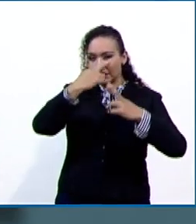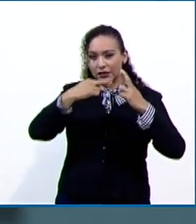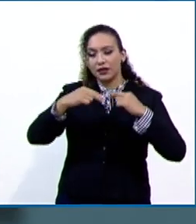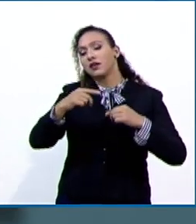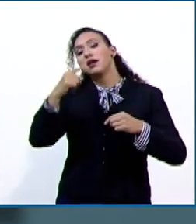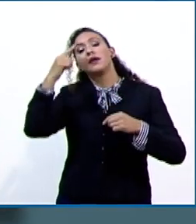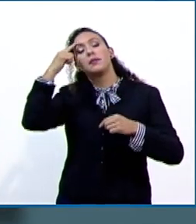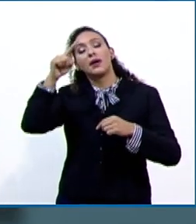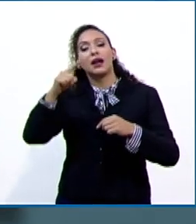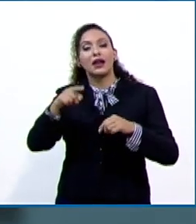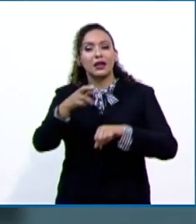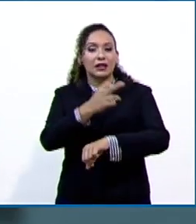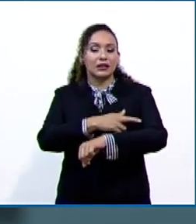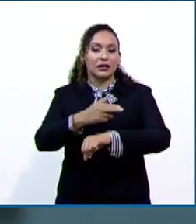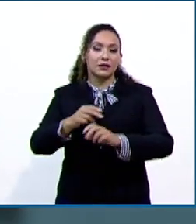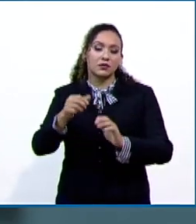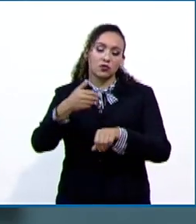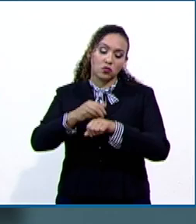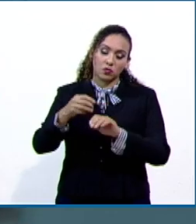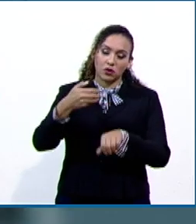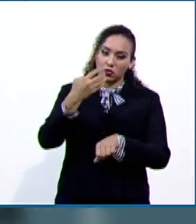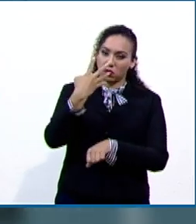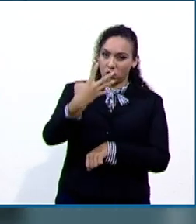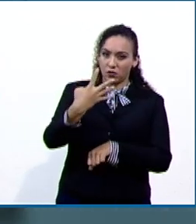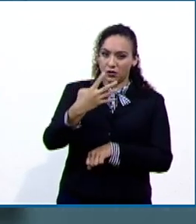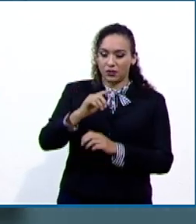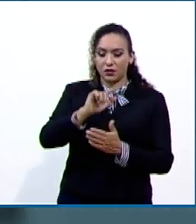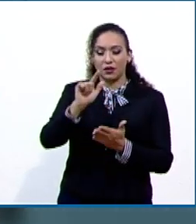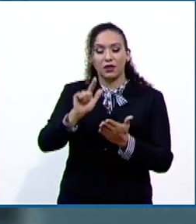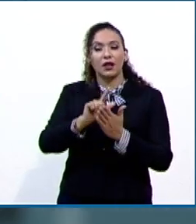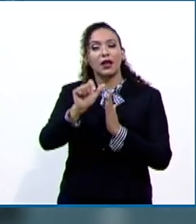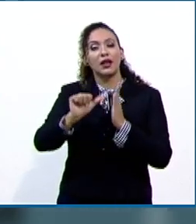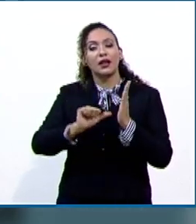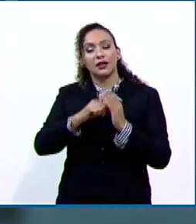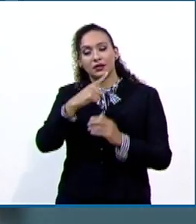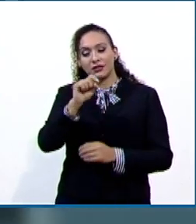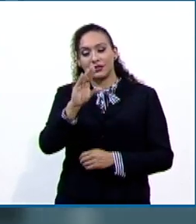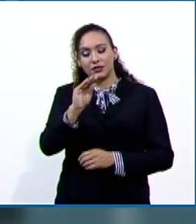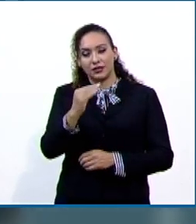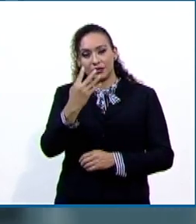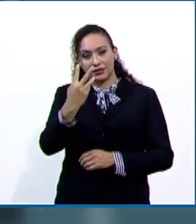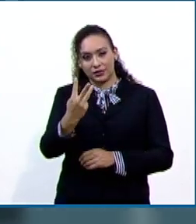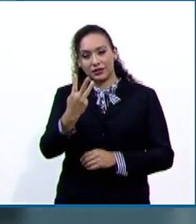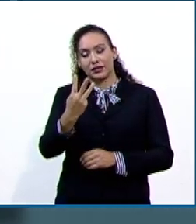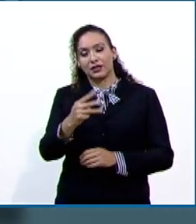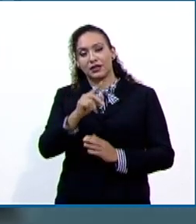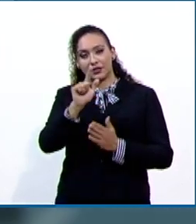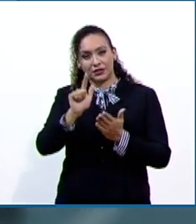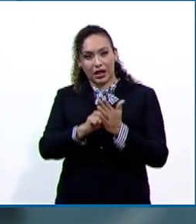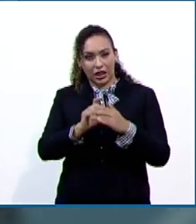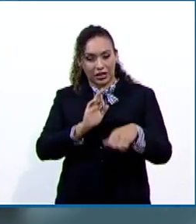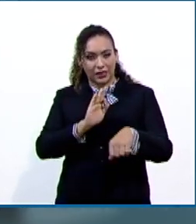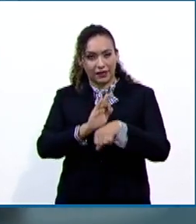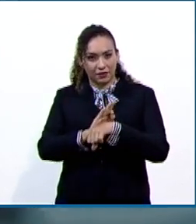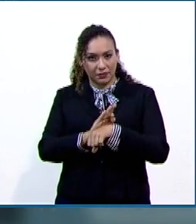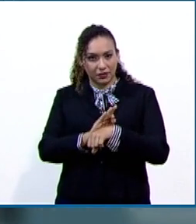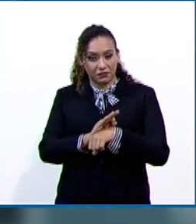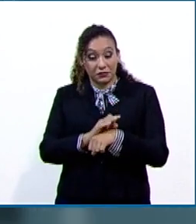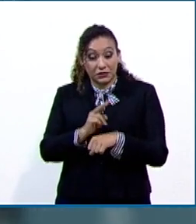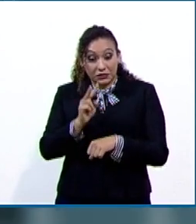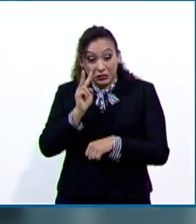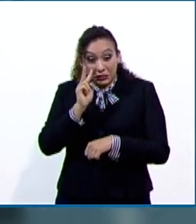diverso incidente prevista en el 4º párrafo del artículo 193 de la Ley de Amparo, si con ello se causara